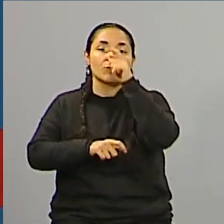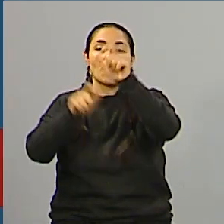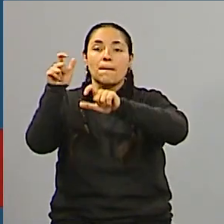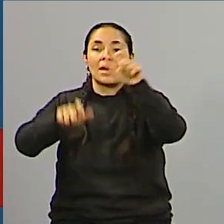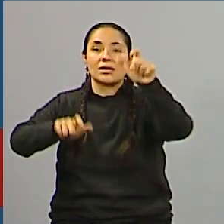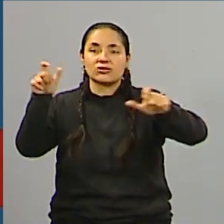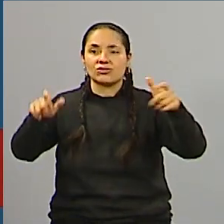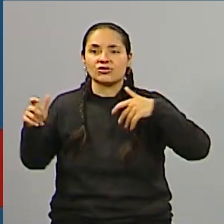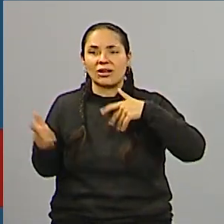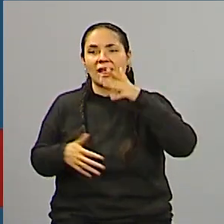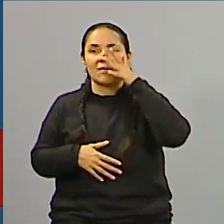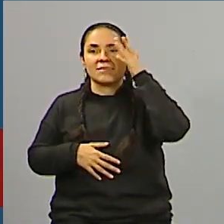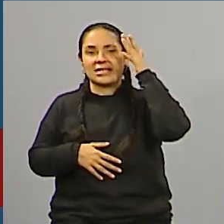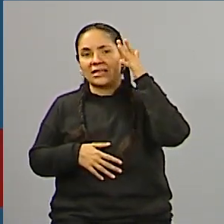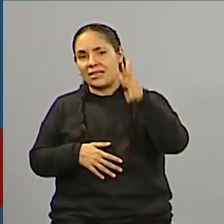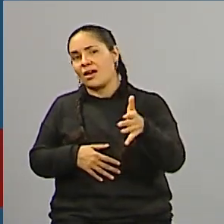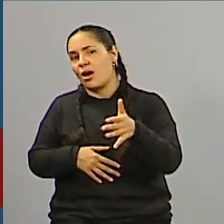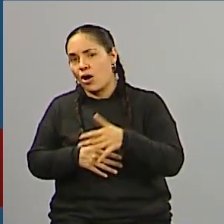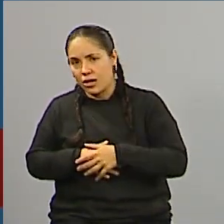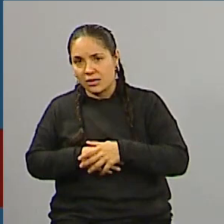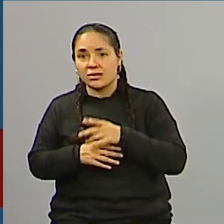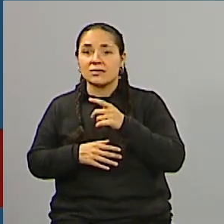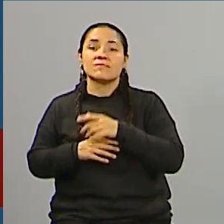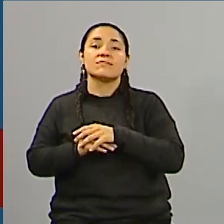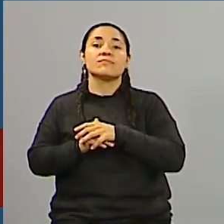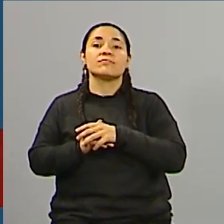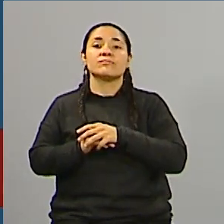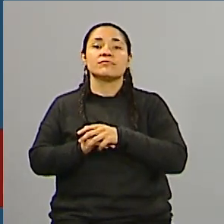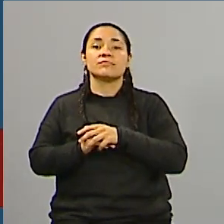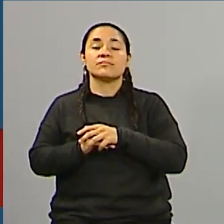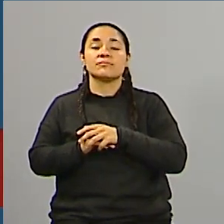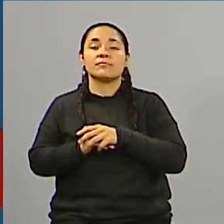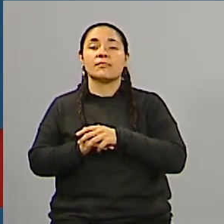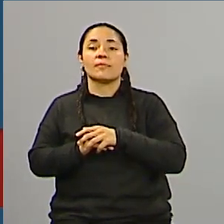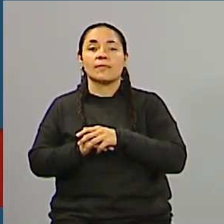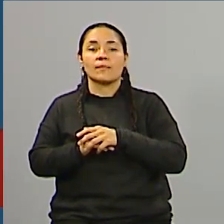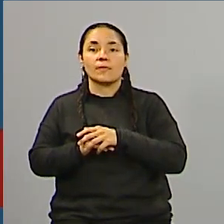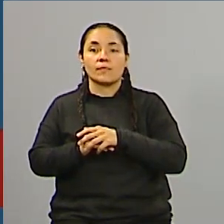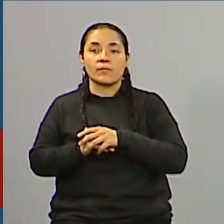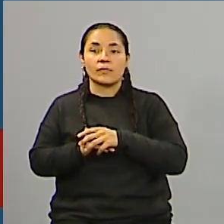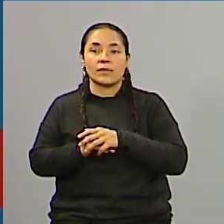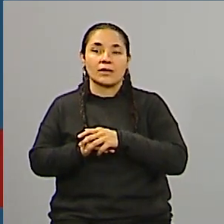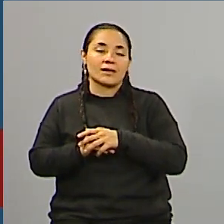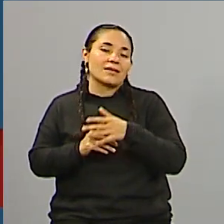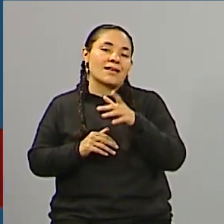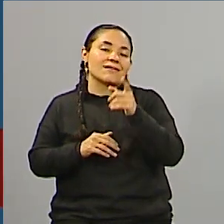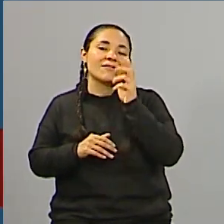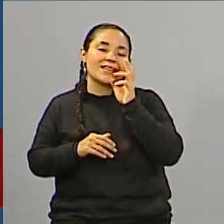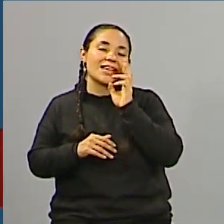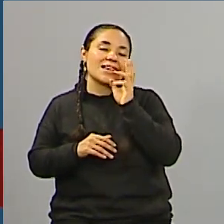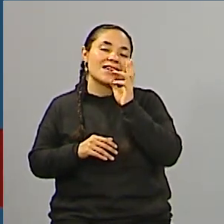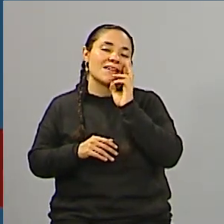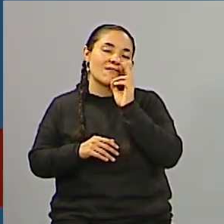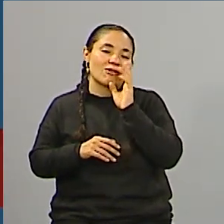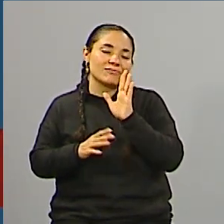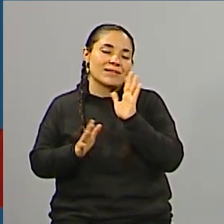ser ganar la elección, sino que mis ideas queden. Eso es lo importante entonces. Muchas gracias. Gracias a ustedes. Carlos Moyano, precandidato a intendente de la ciudad de